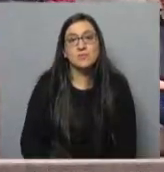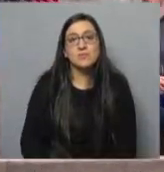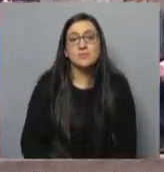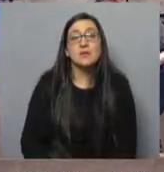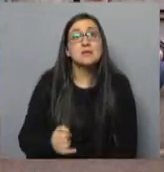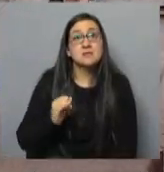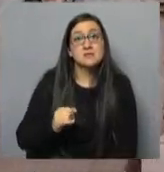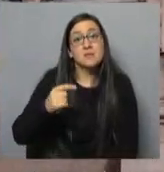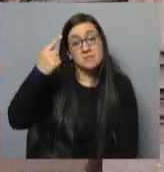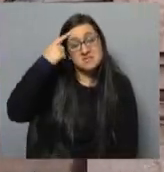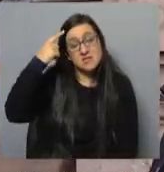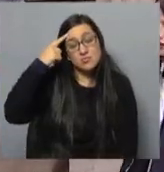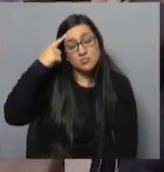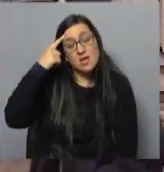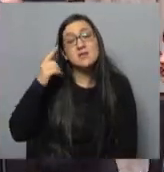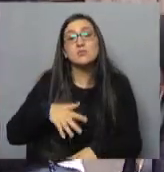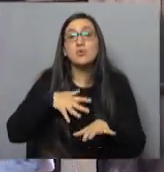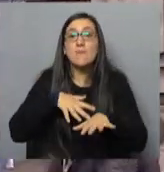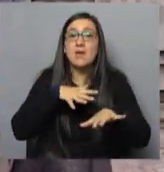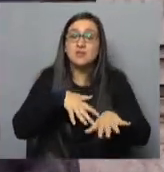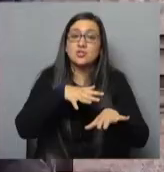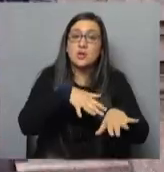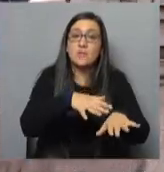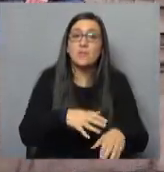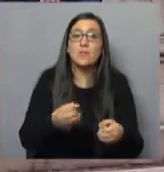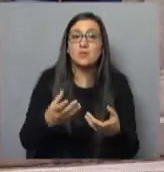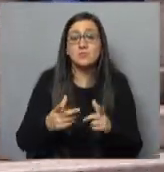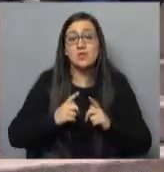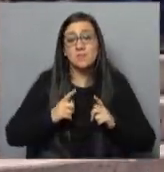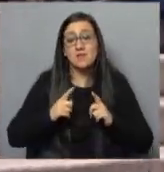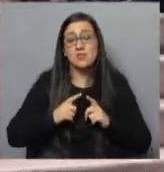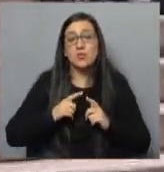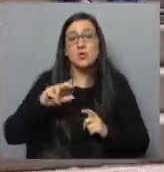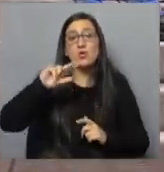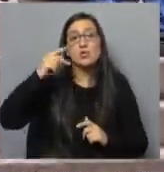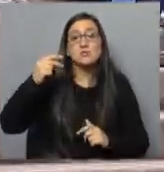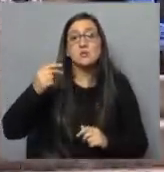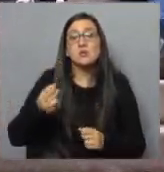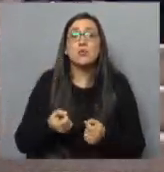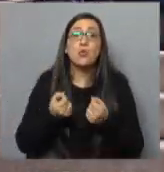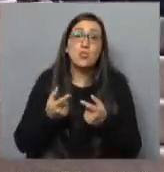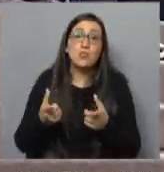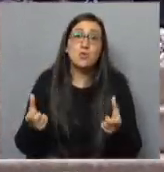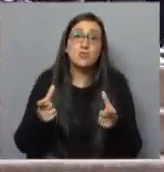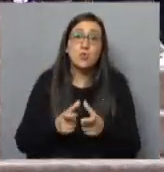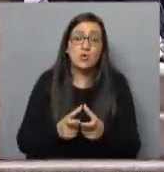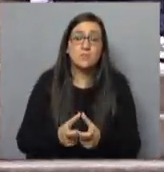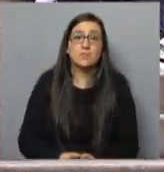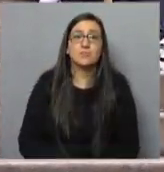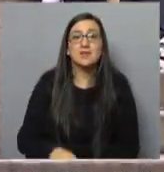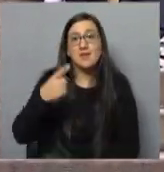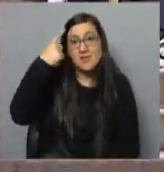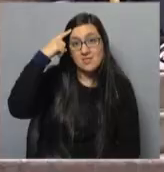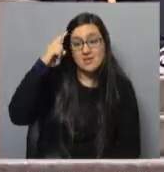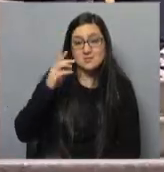un futuro hacer una marcha, tras que estamos en espera de que Codicen nos dé una reunión. La idea sería ir